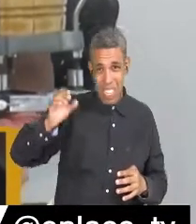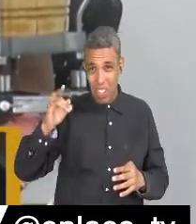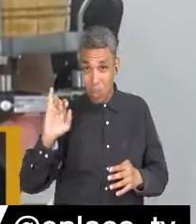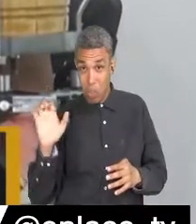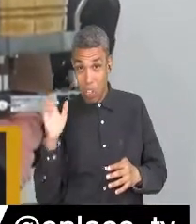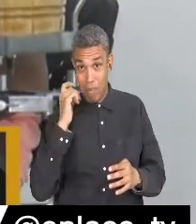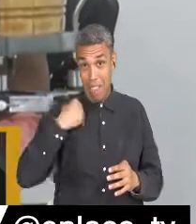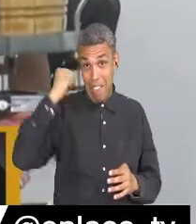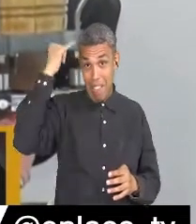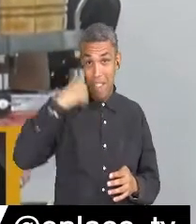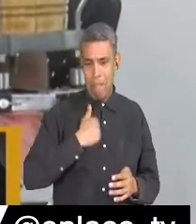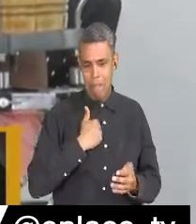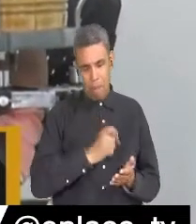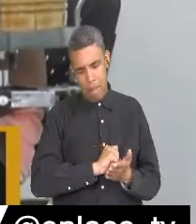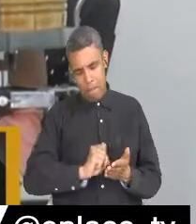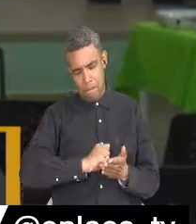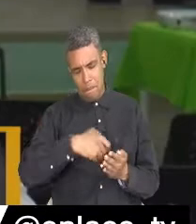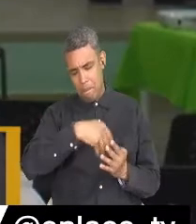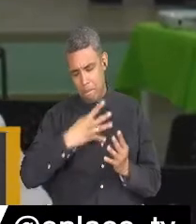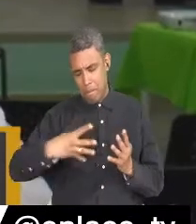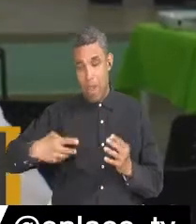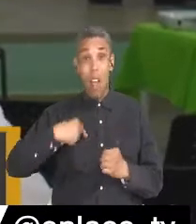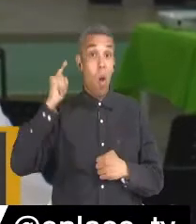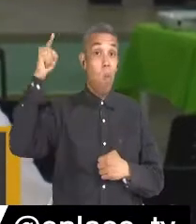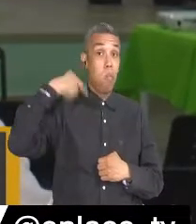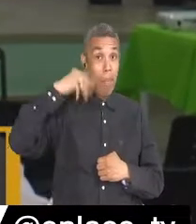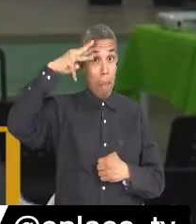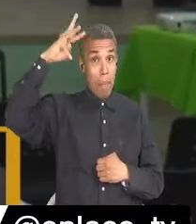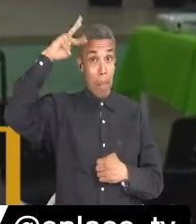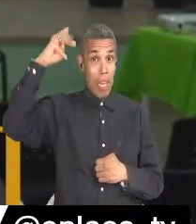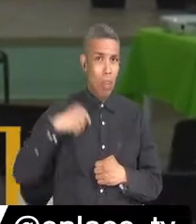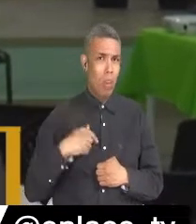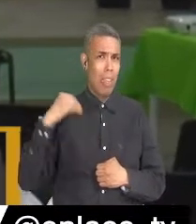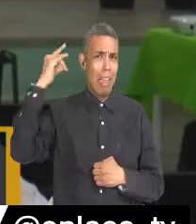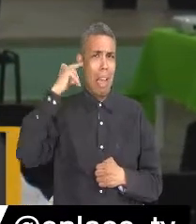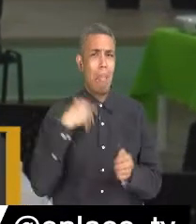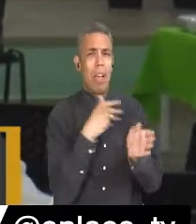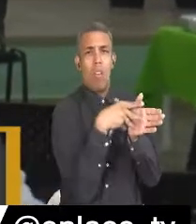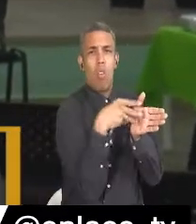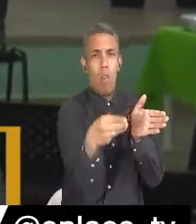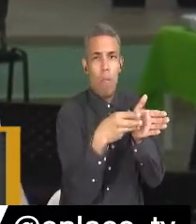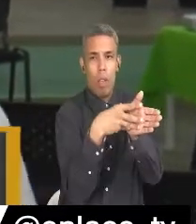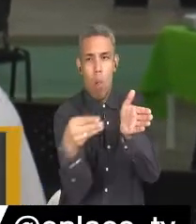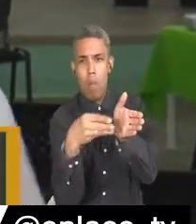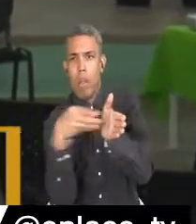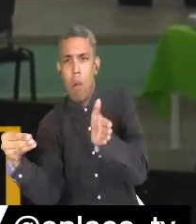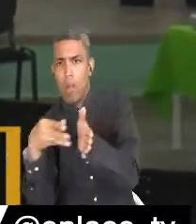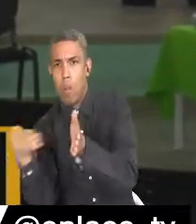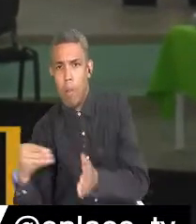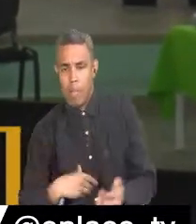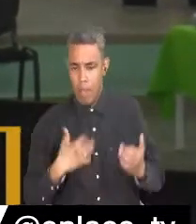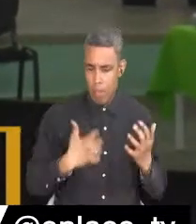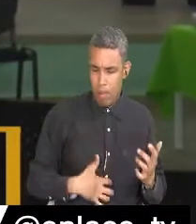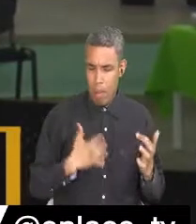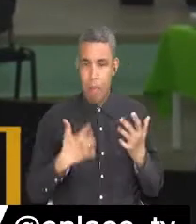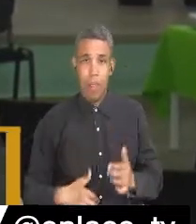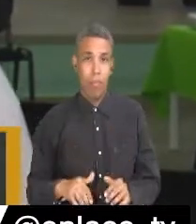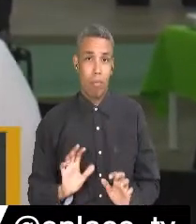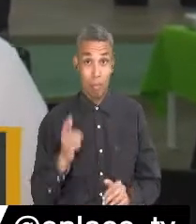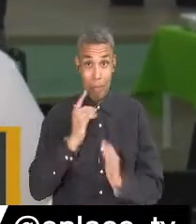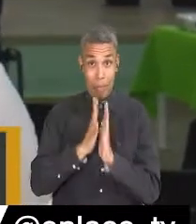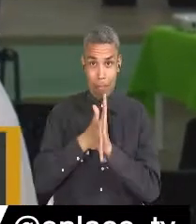venas. Más la música, que se aferren a lo que es el canto en realidad. No cantar por cantar, ni por querer sobresalir, ni por querer surgir.